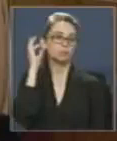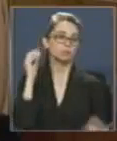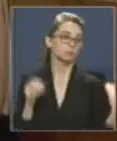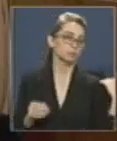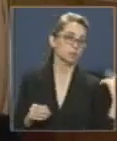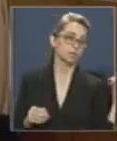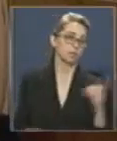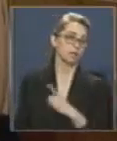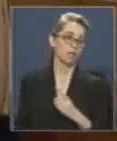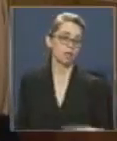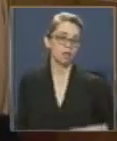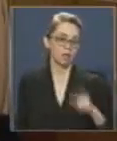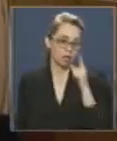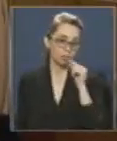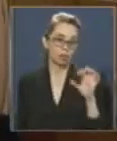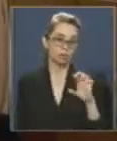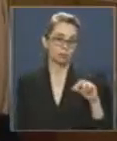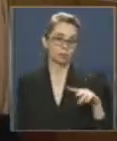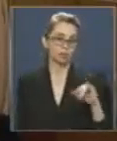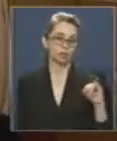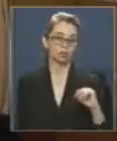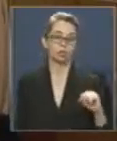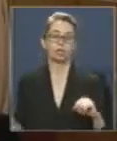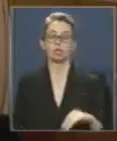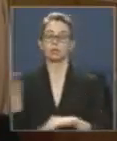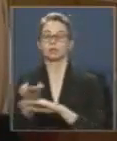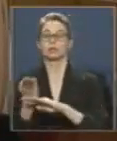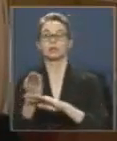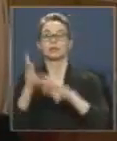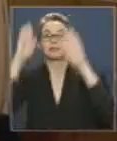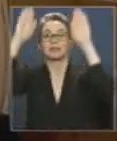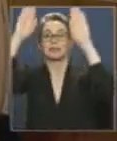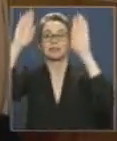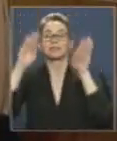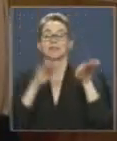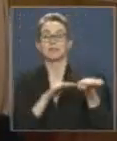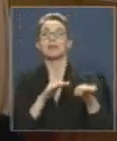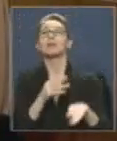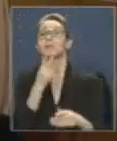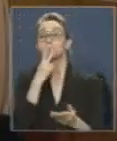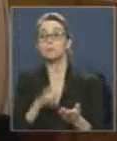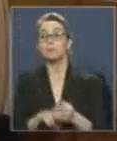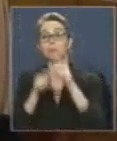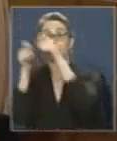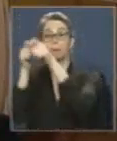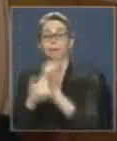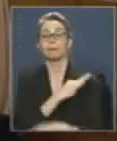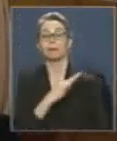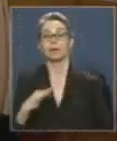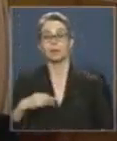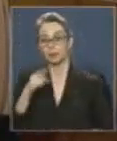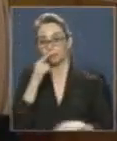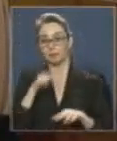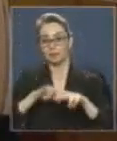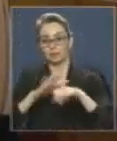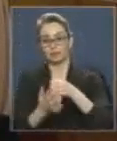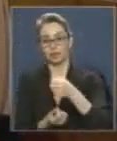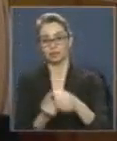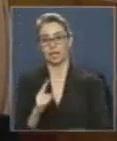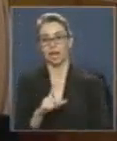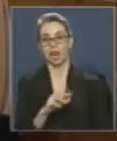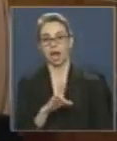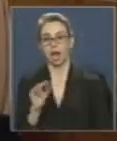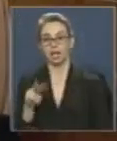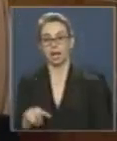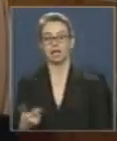el diputado Espinosa está solicitando la adhesión. En segundo lugar, presidenta, quiero solicitar oficial al ministro de Hacienda, señor Felipe Larraín, para que a través de la